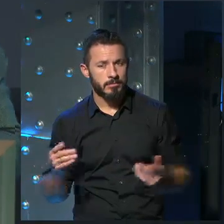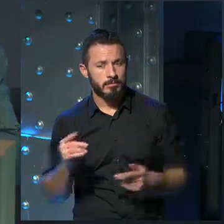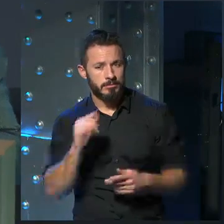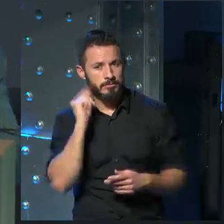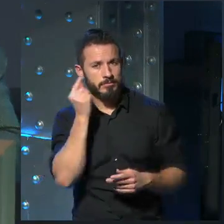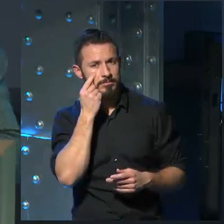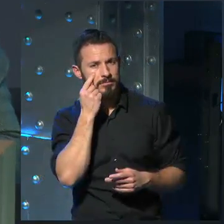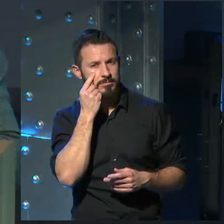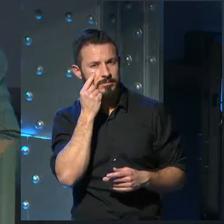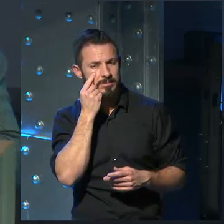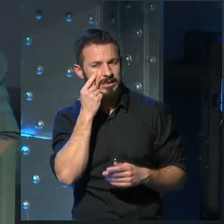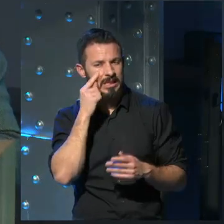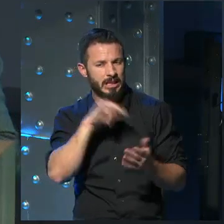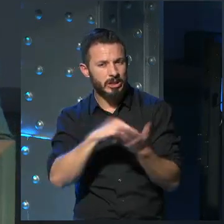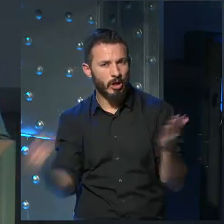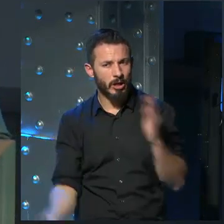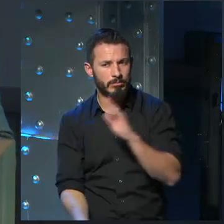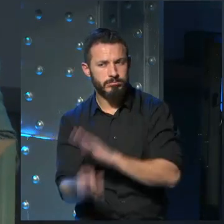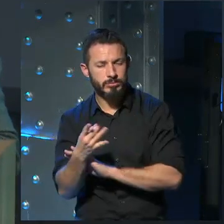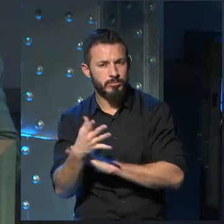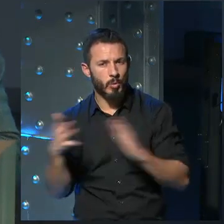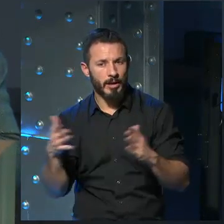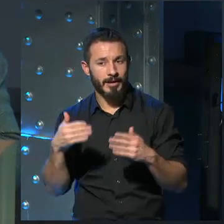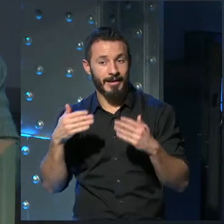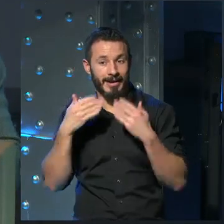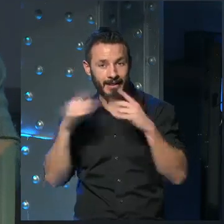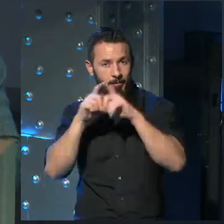identificar qué tecnologías están emergiendo a través de las startups. El